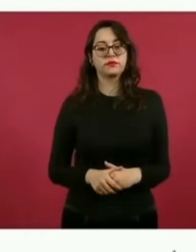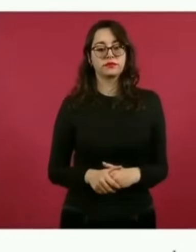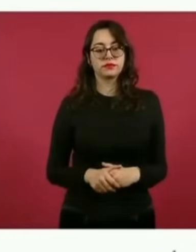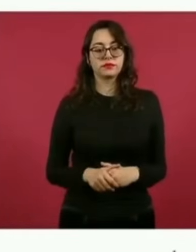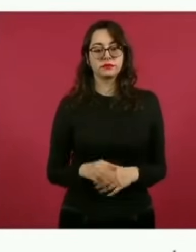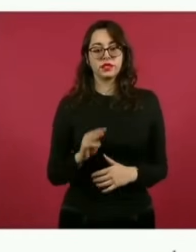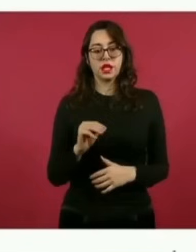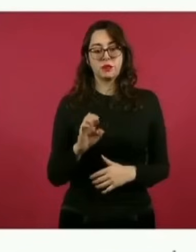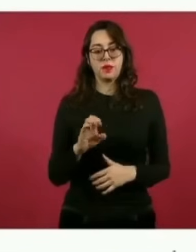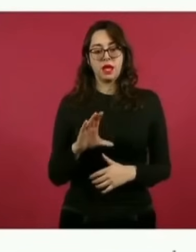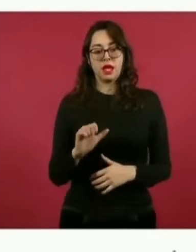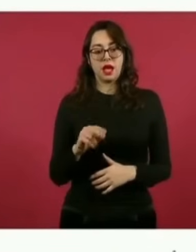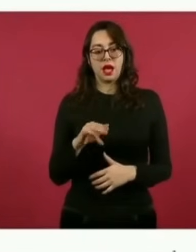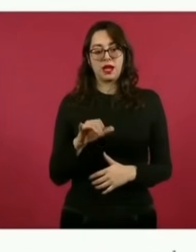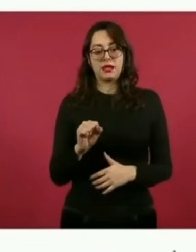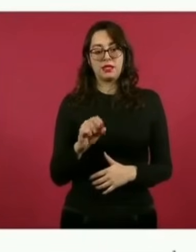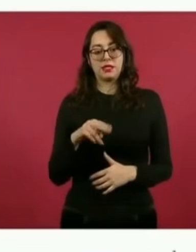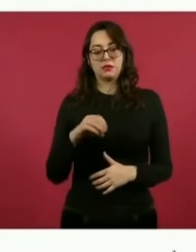es